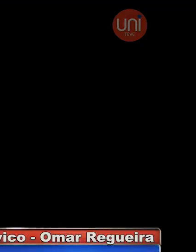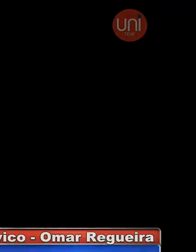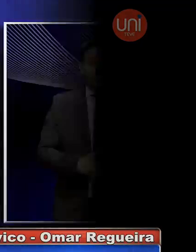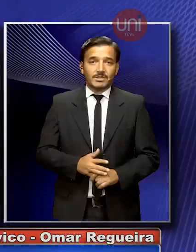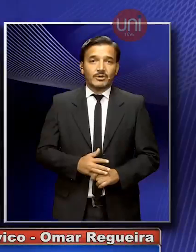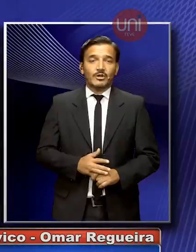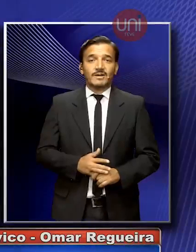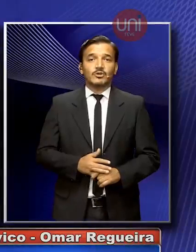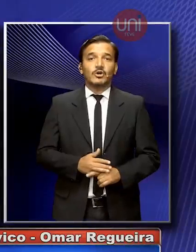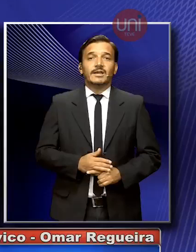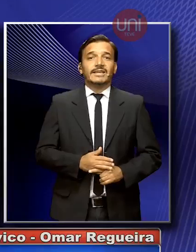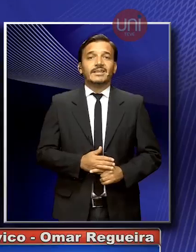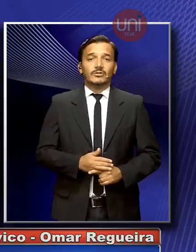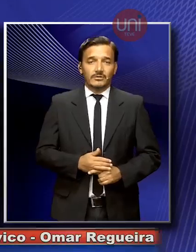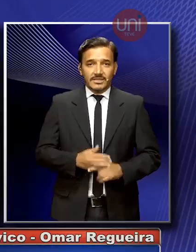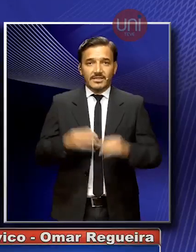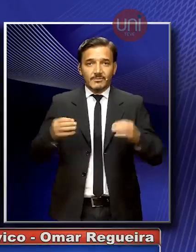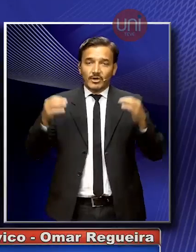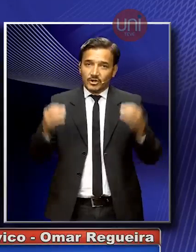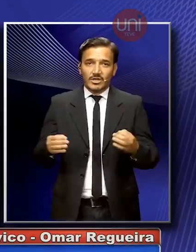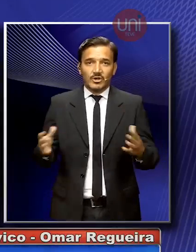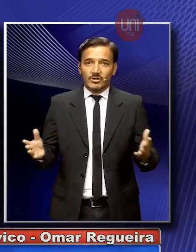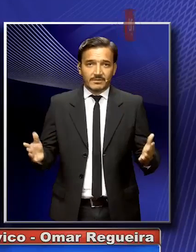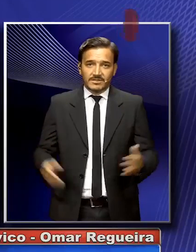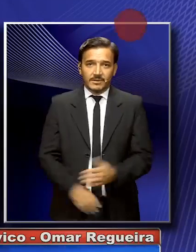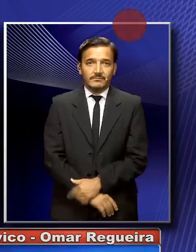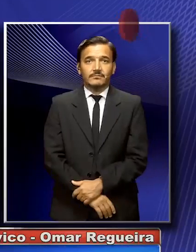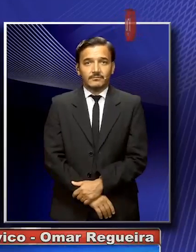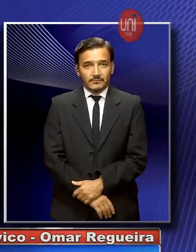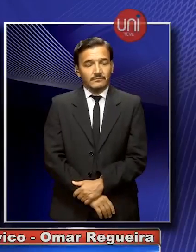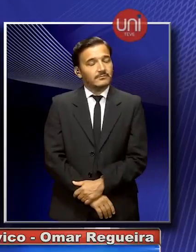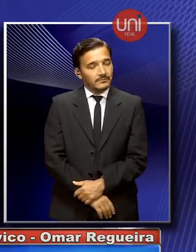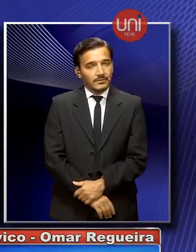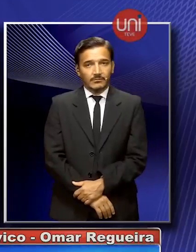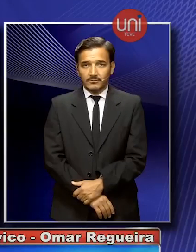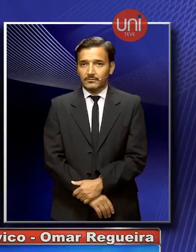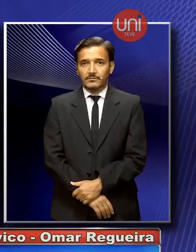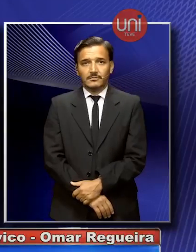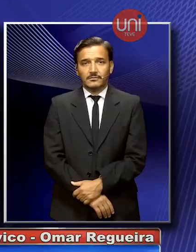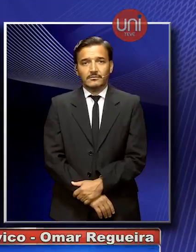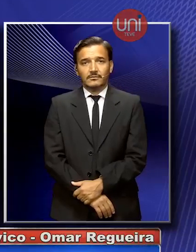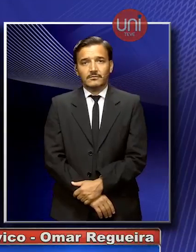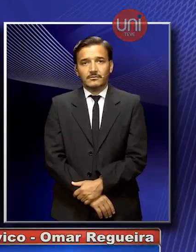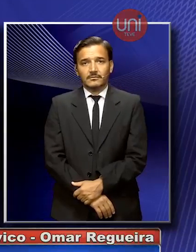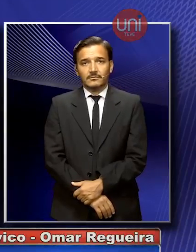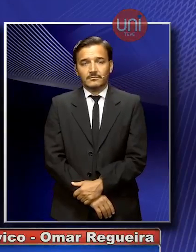fue una desgracia con suerte porque no pasó de esto. Bueno, insistimos en que no cual. Se dio no la losa. No ha pasado nada grave ni nada que no sea